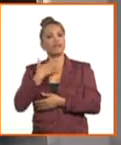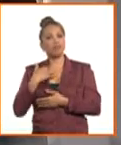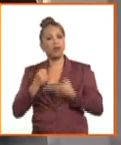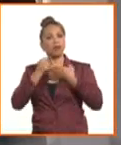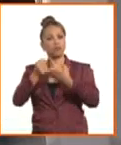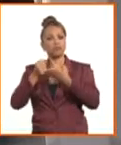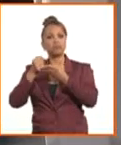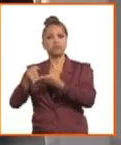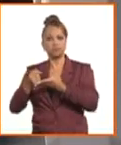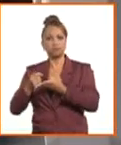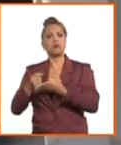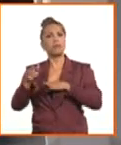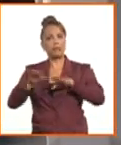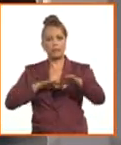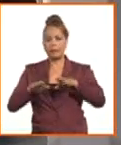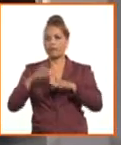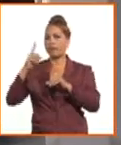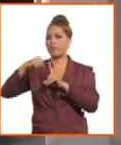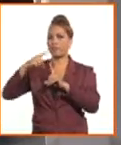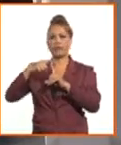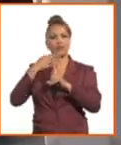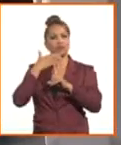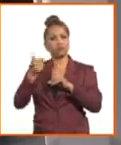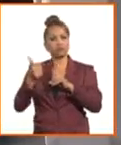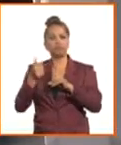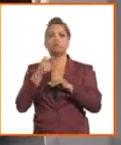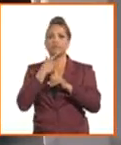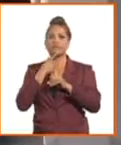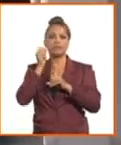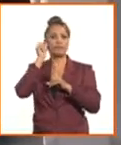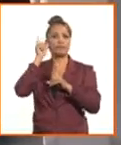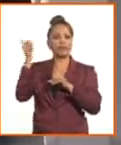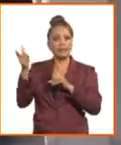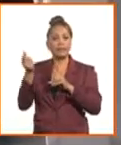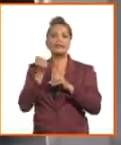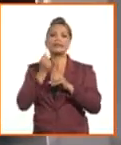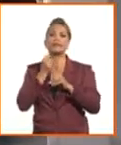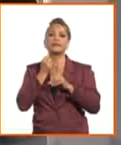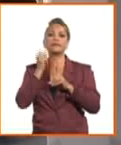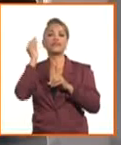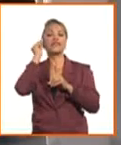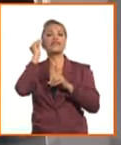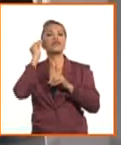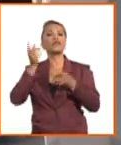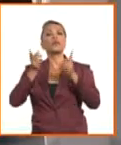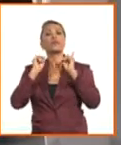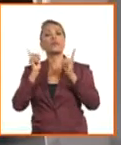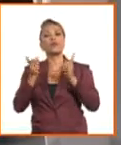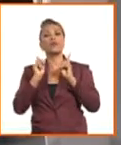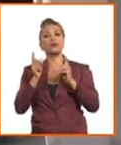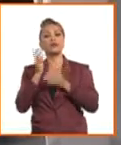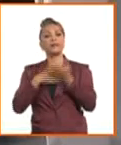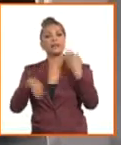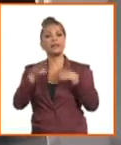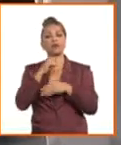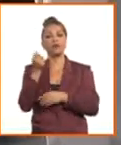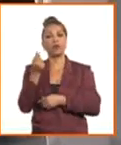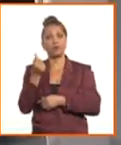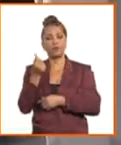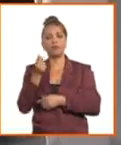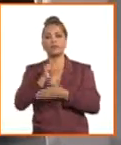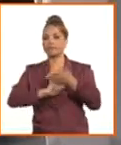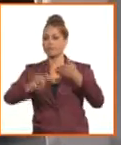con mucha preparación técnica, mucha madurez, mucho sentido político, también del Ministerio de Economía y Planificación.